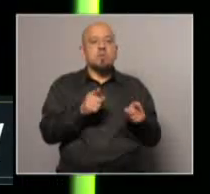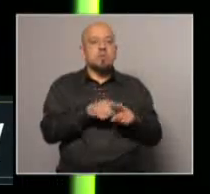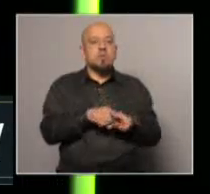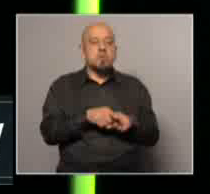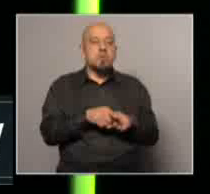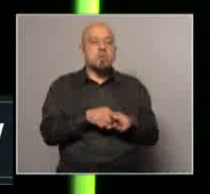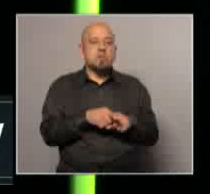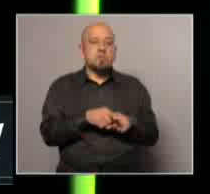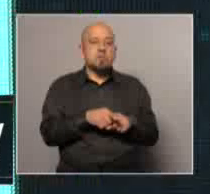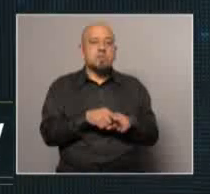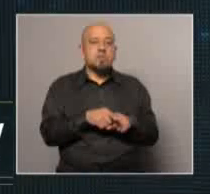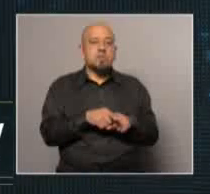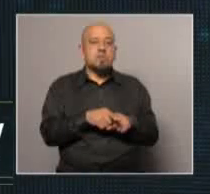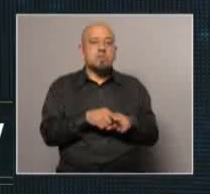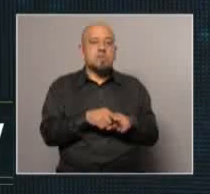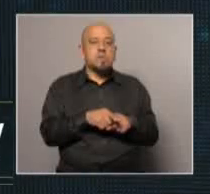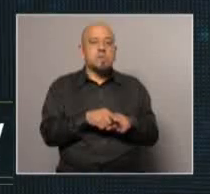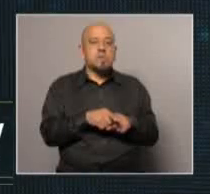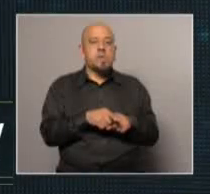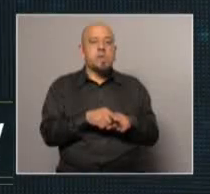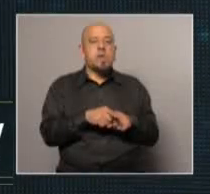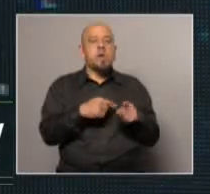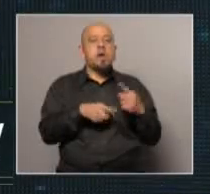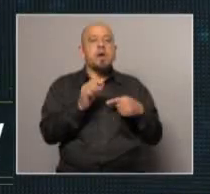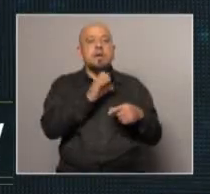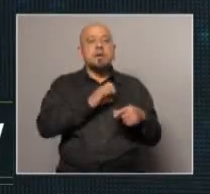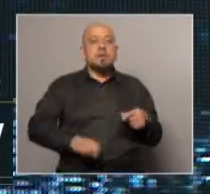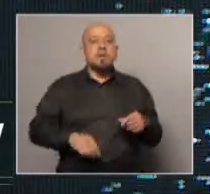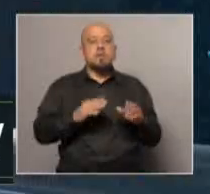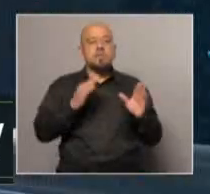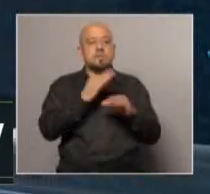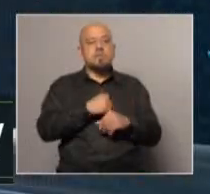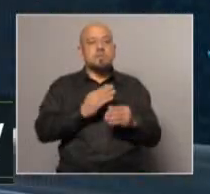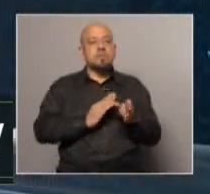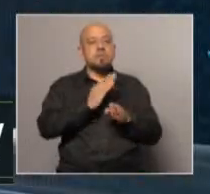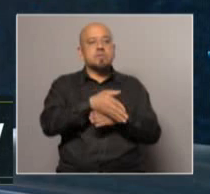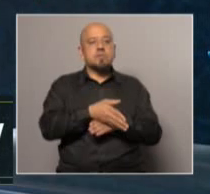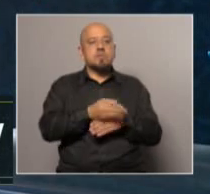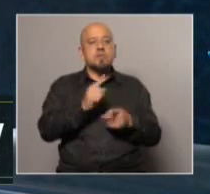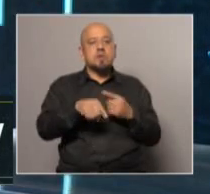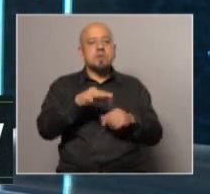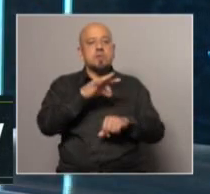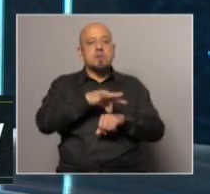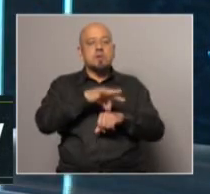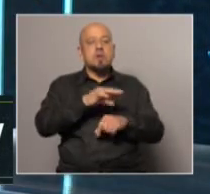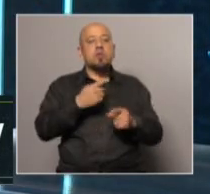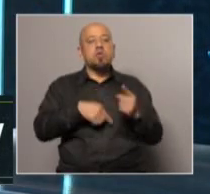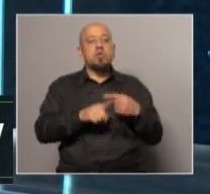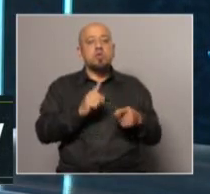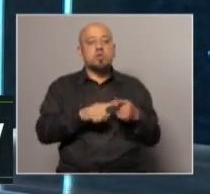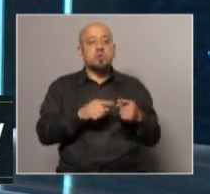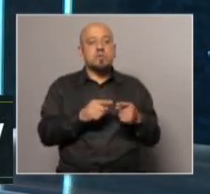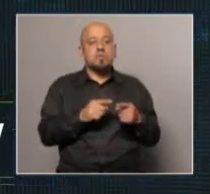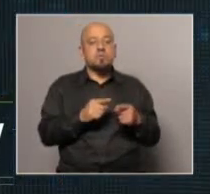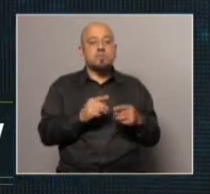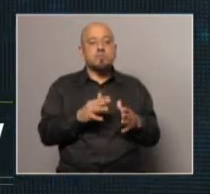gente. Pero el Estado no brinda los mecanismos para acceder a ese tipo de medicinas. Entonces lo que ocurre es que